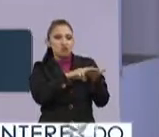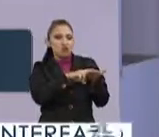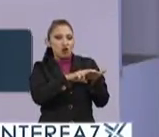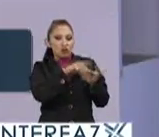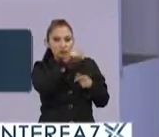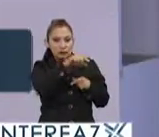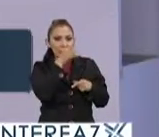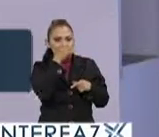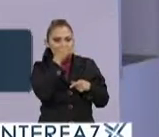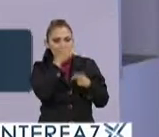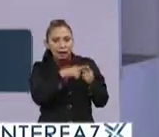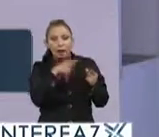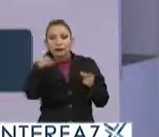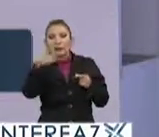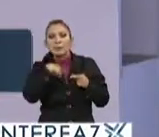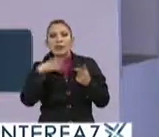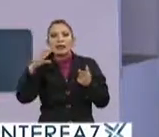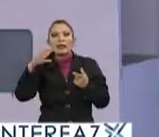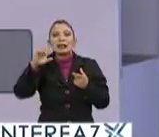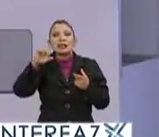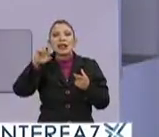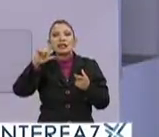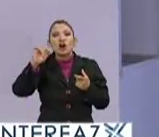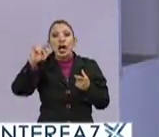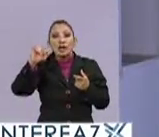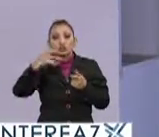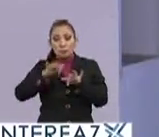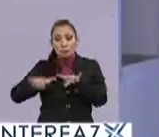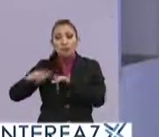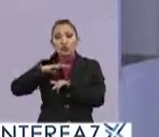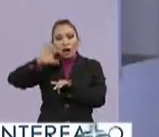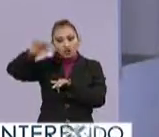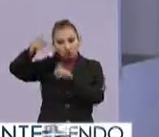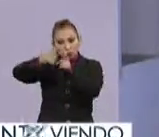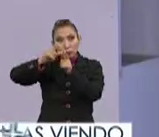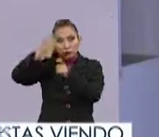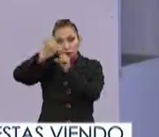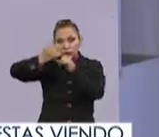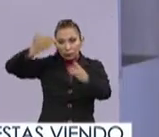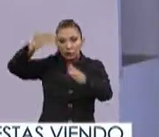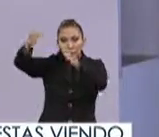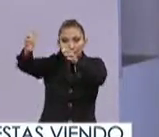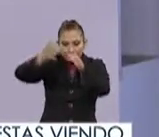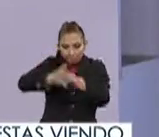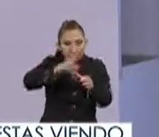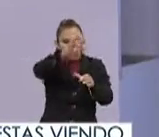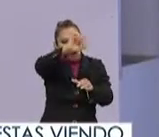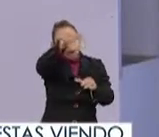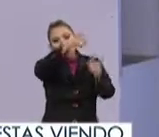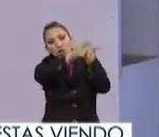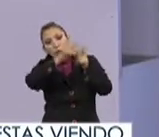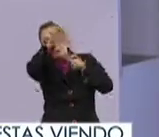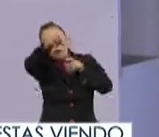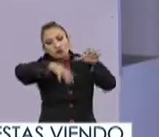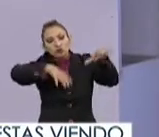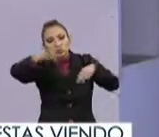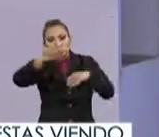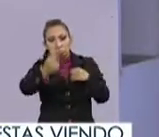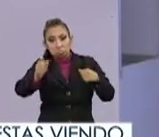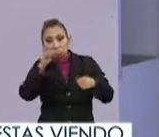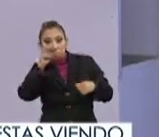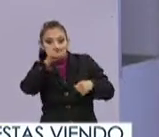de la cátedra Ricardo Castro de piano que crearon este año, bueno, no, desde el año pasado, y algunos otros